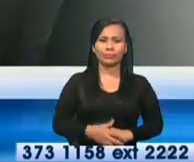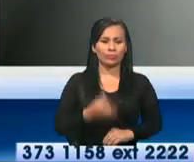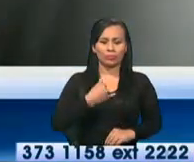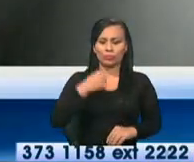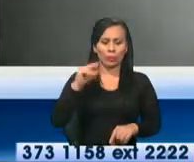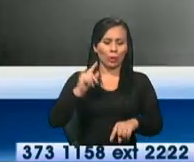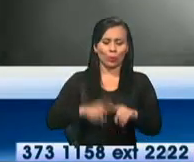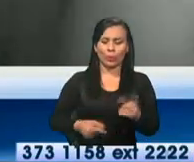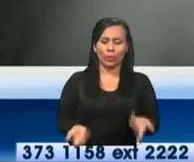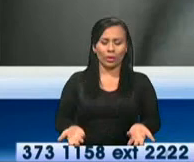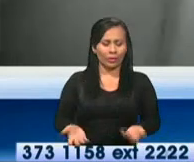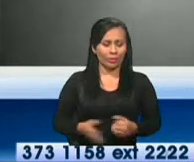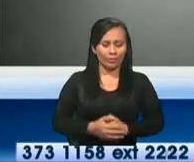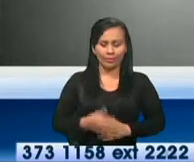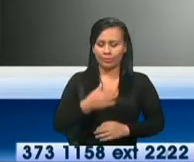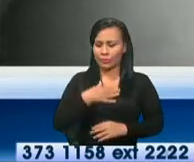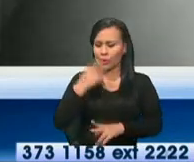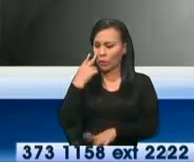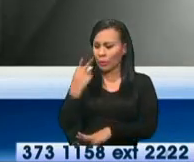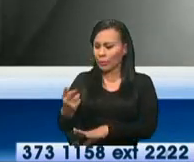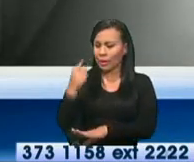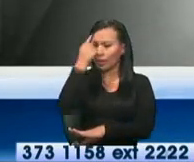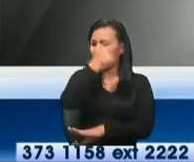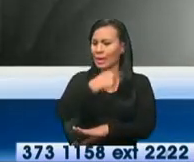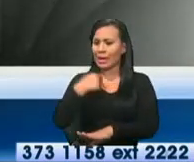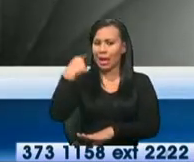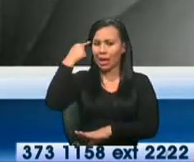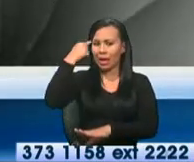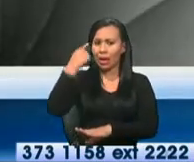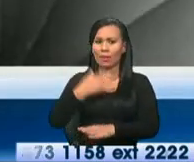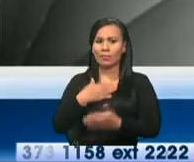Yo le veo su cara y me da mucho dolor.